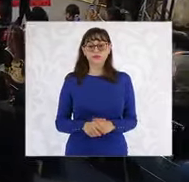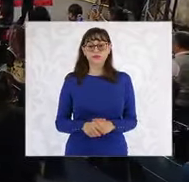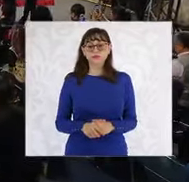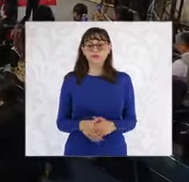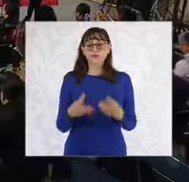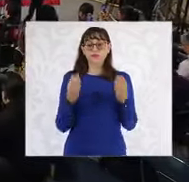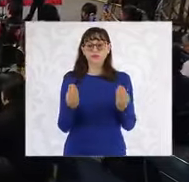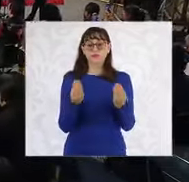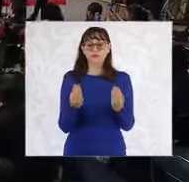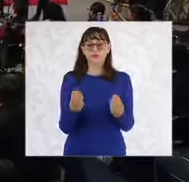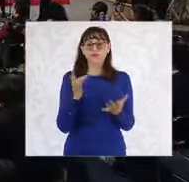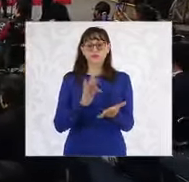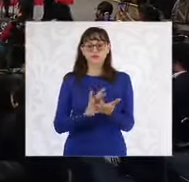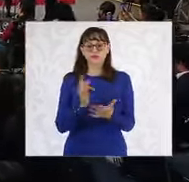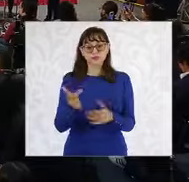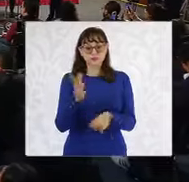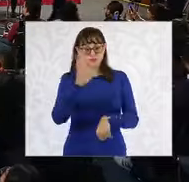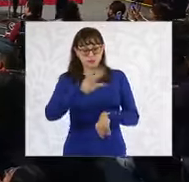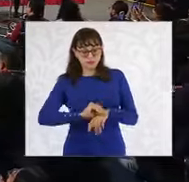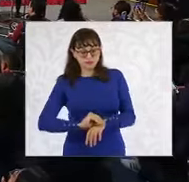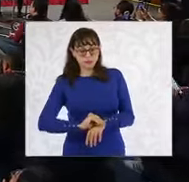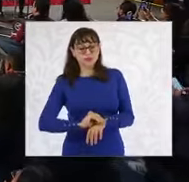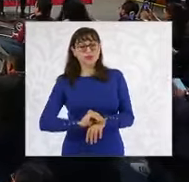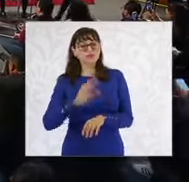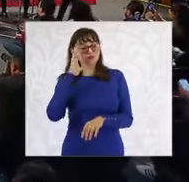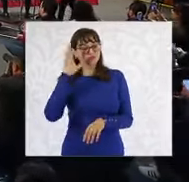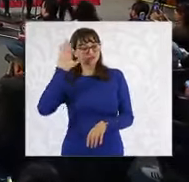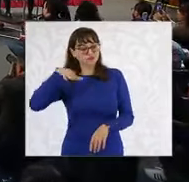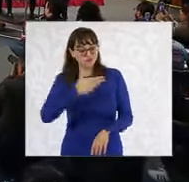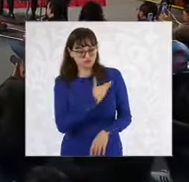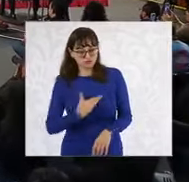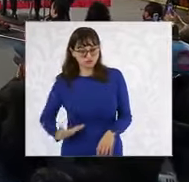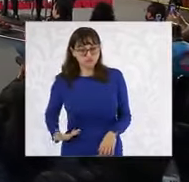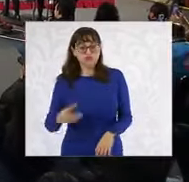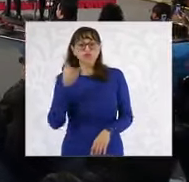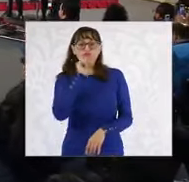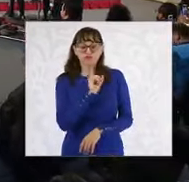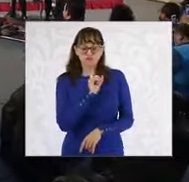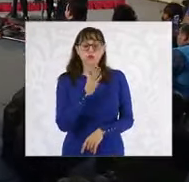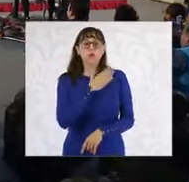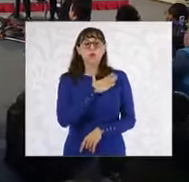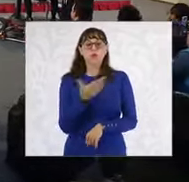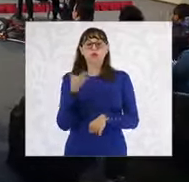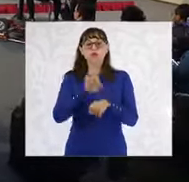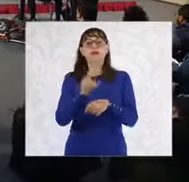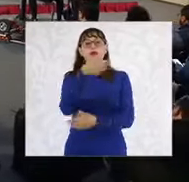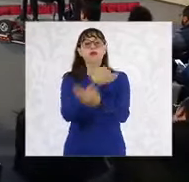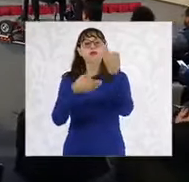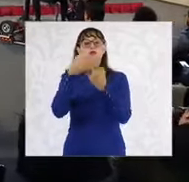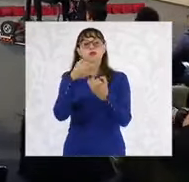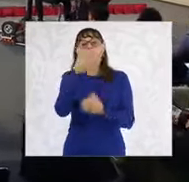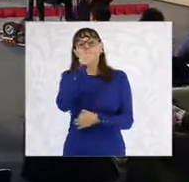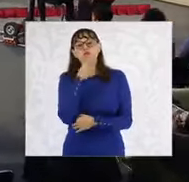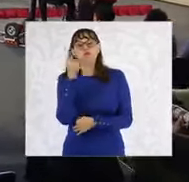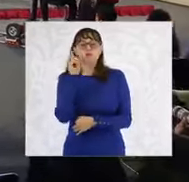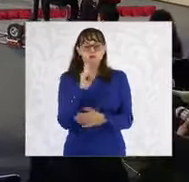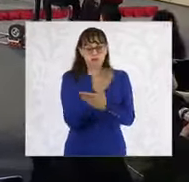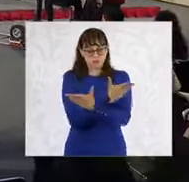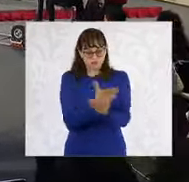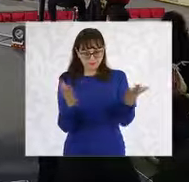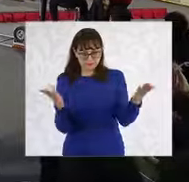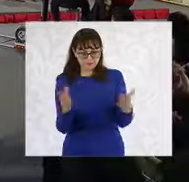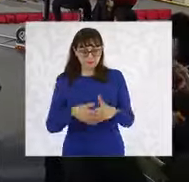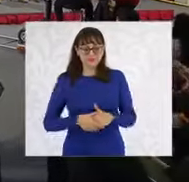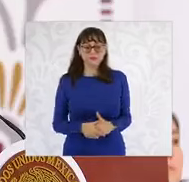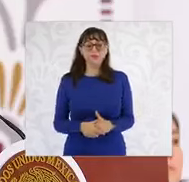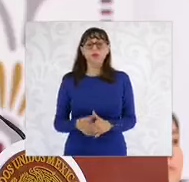Muchas gracias. Con su permiso, señora presidenta, muy buenos días a todas y a todos. En la Procuraduría Federal